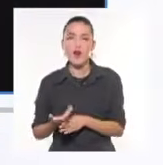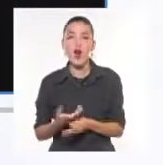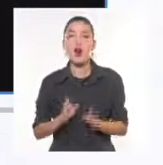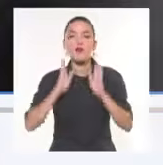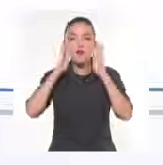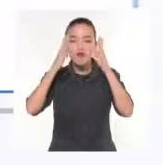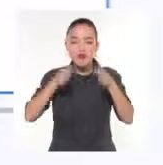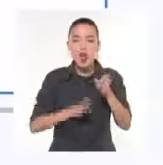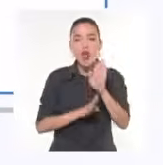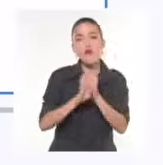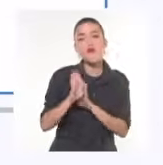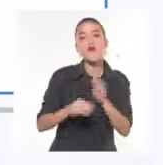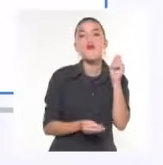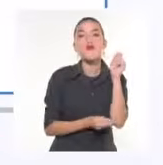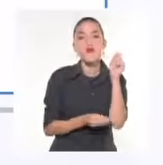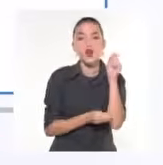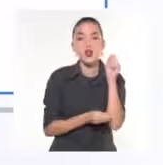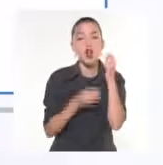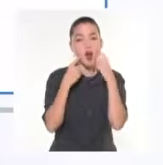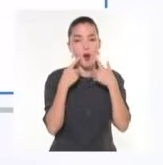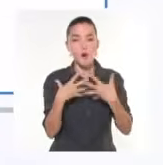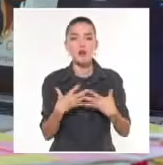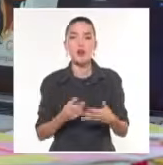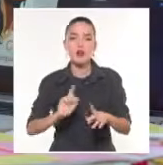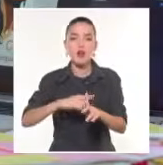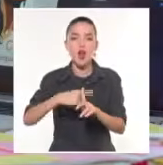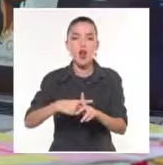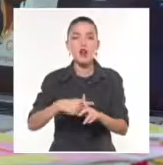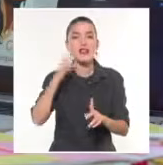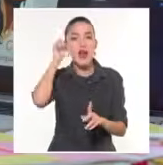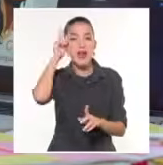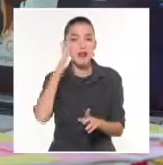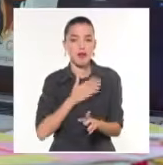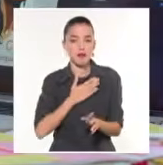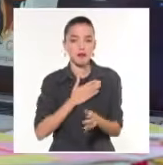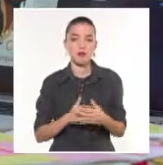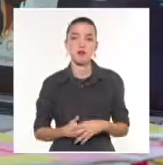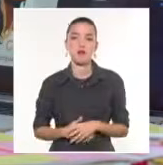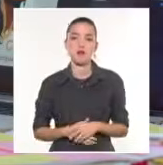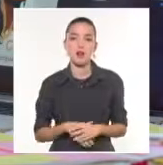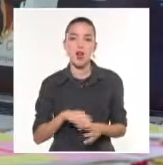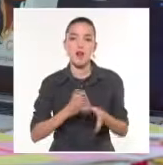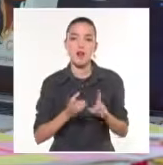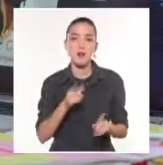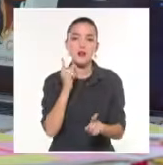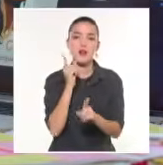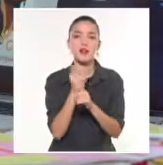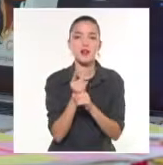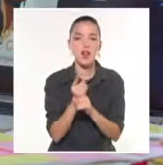la importancia de sumarse con iniciativas propias. Pues vamos a tener una herramienta que está mucho más cerca de quiénes somos